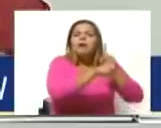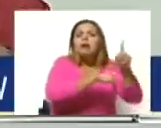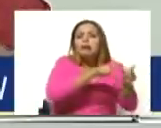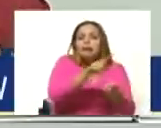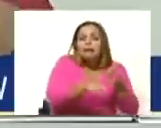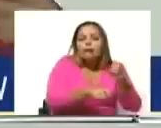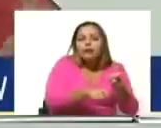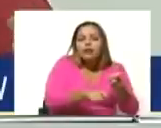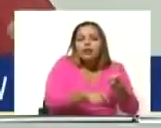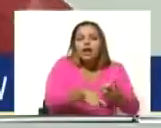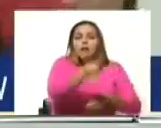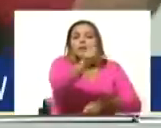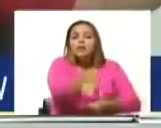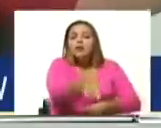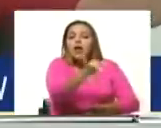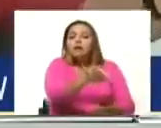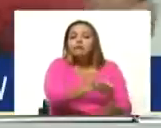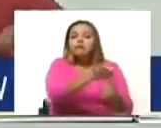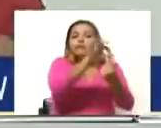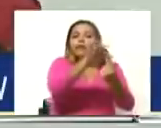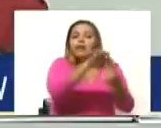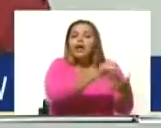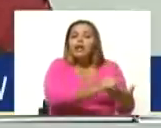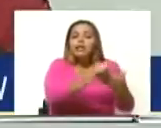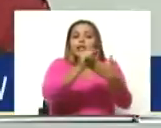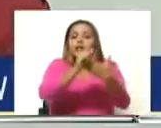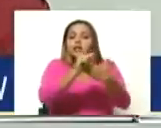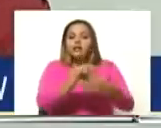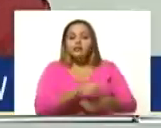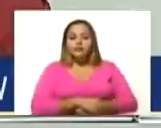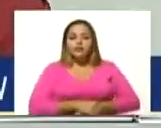el candidato que va a llevar esa organización